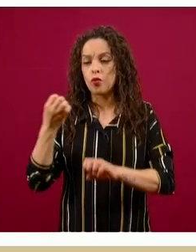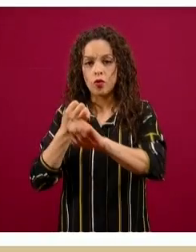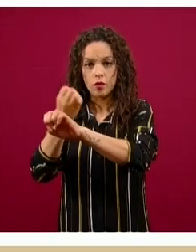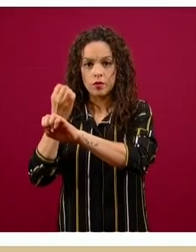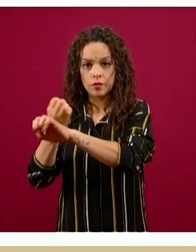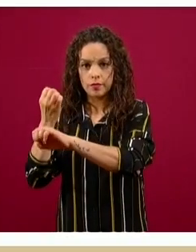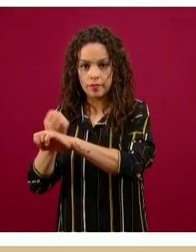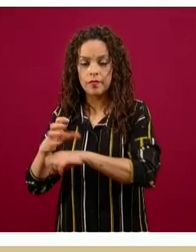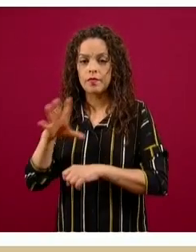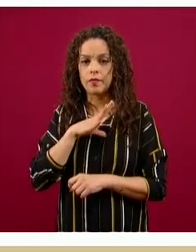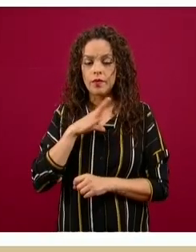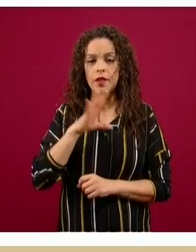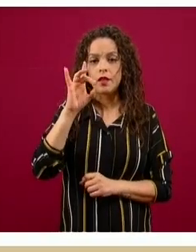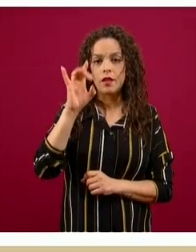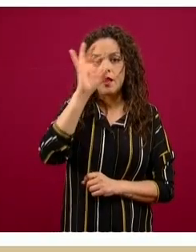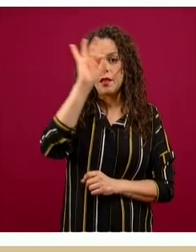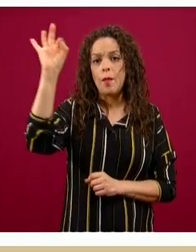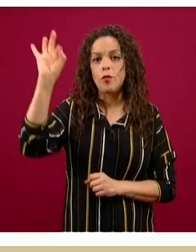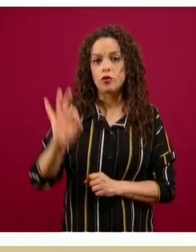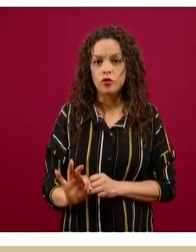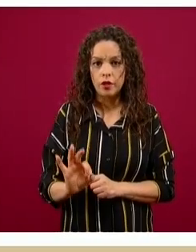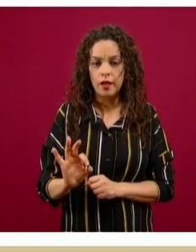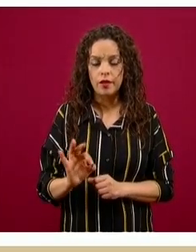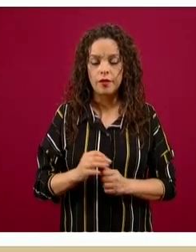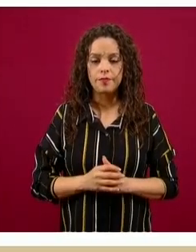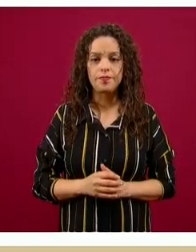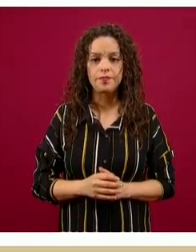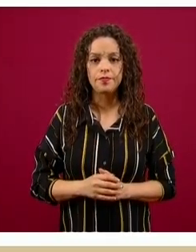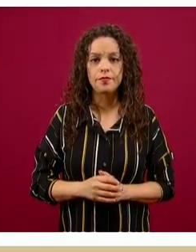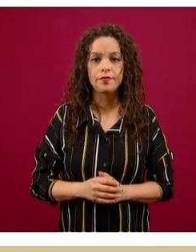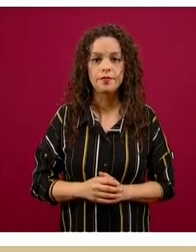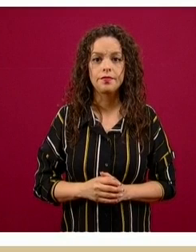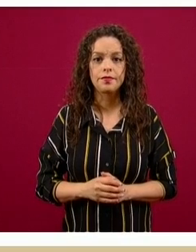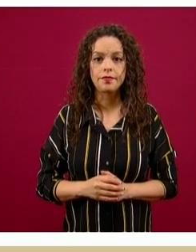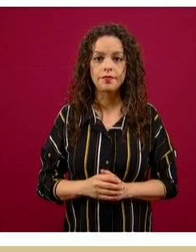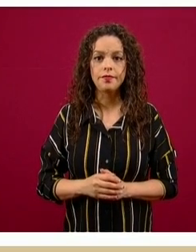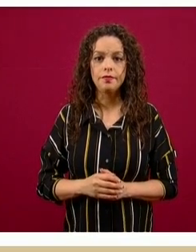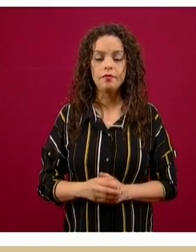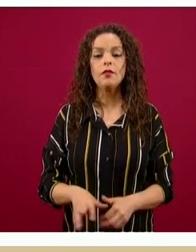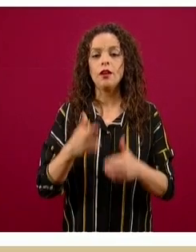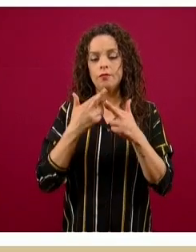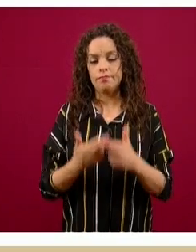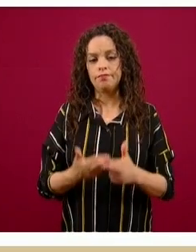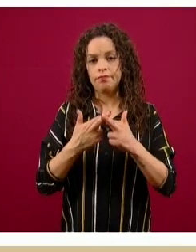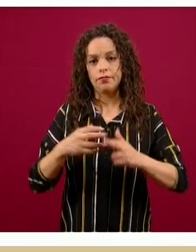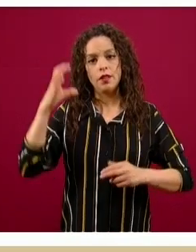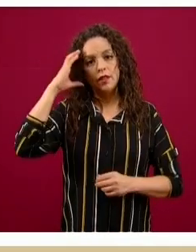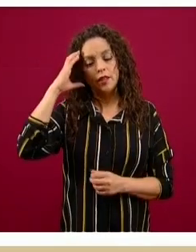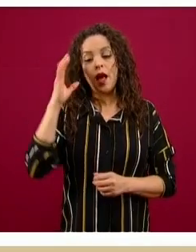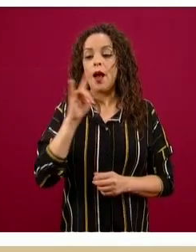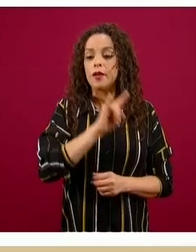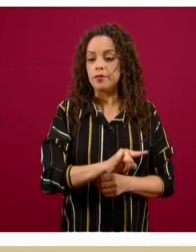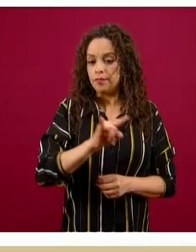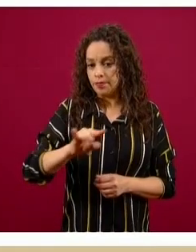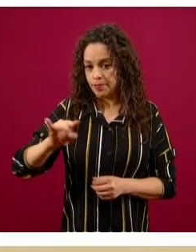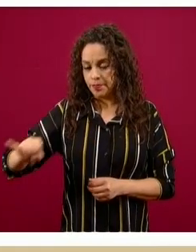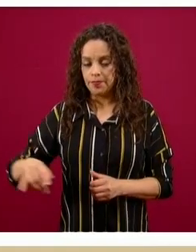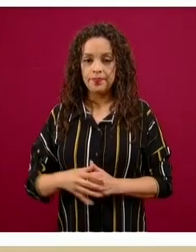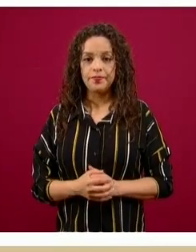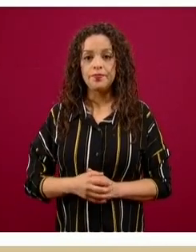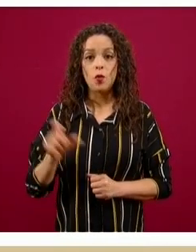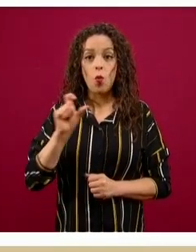un 30% más de disponibilidad de camas. Cuando vemos las